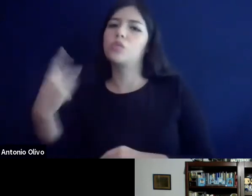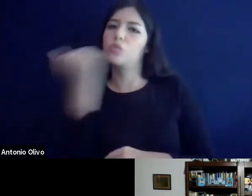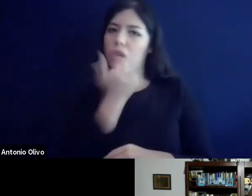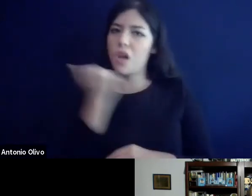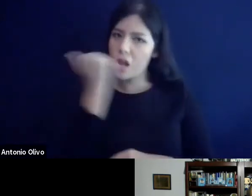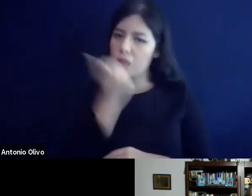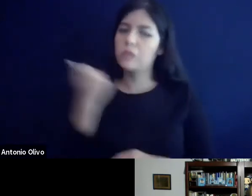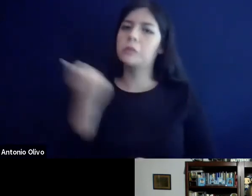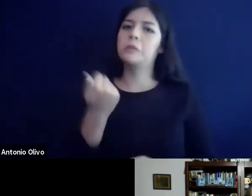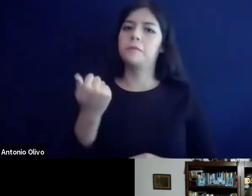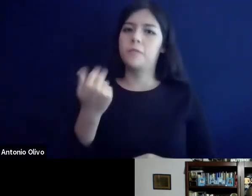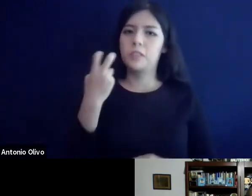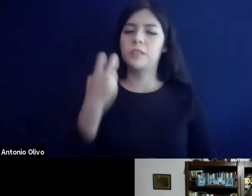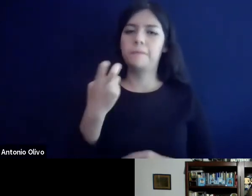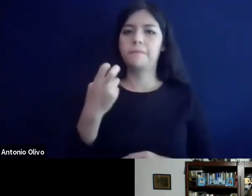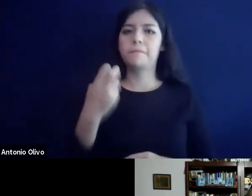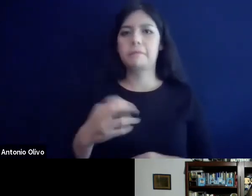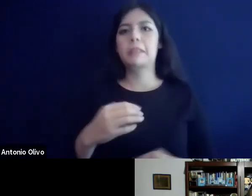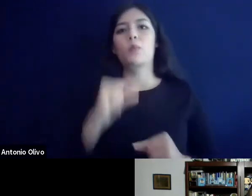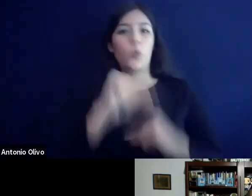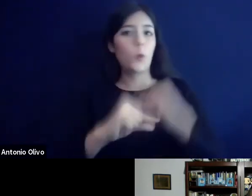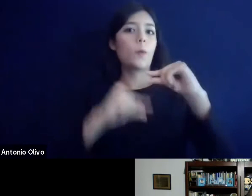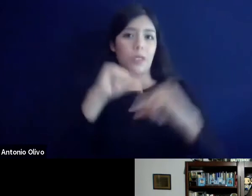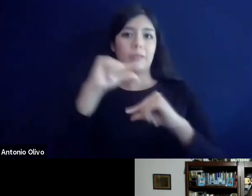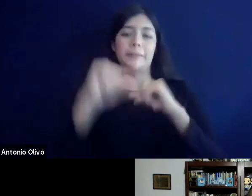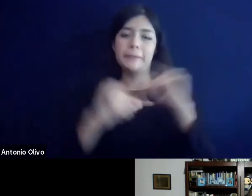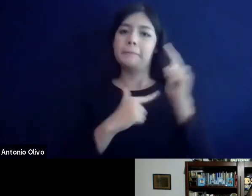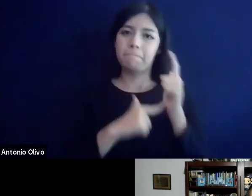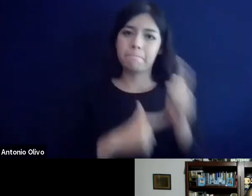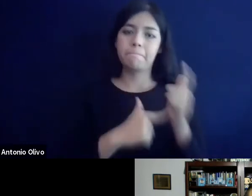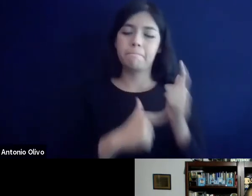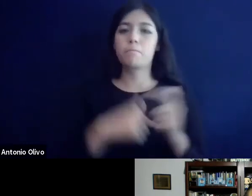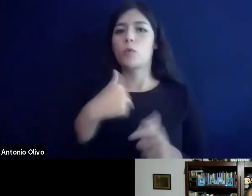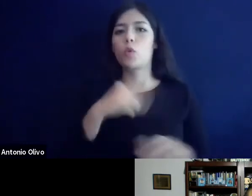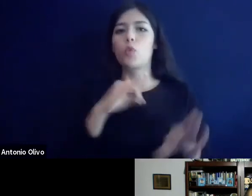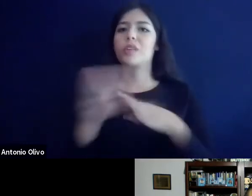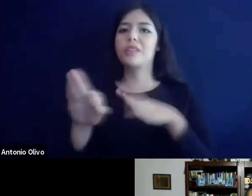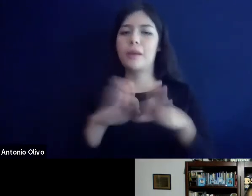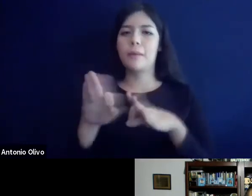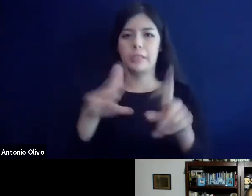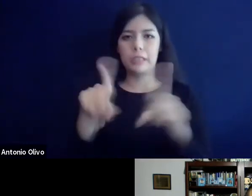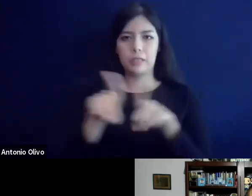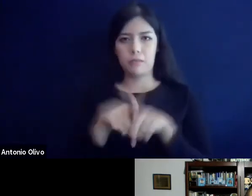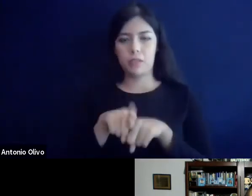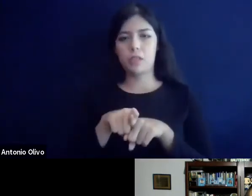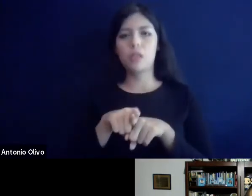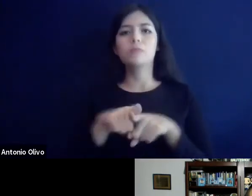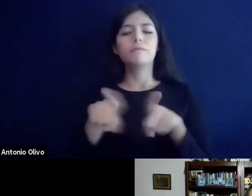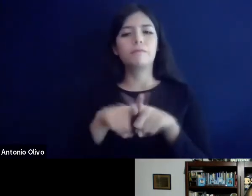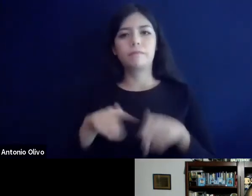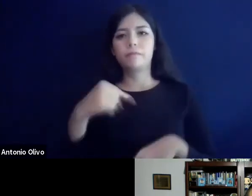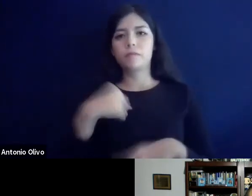pues vamos sumando, vamos comencé a trabajar también, a colaborar con el área